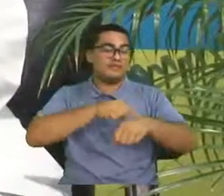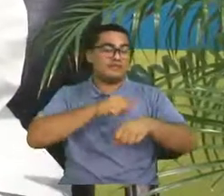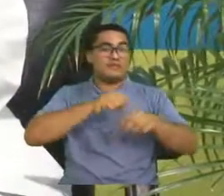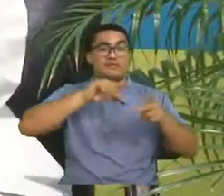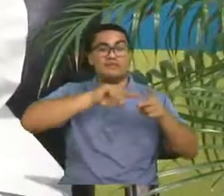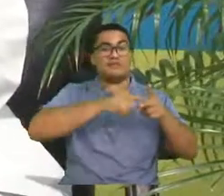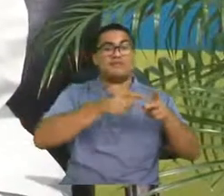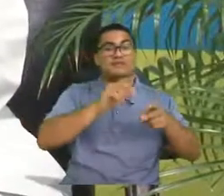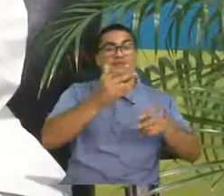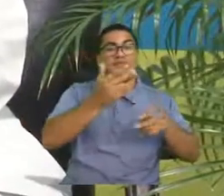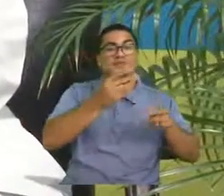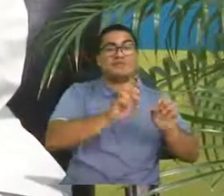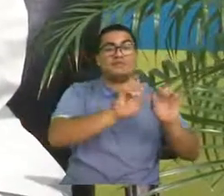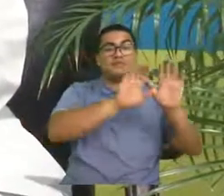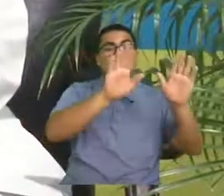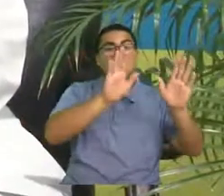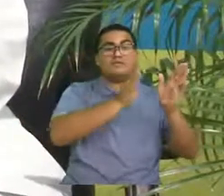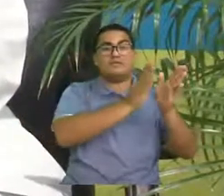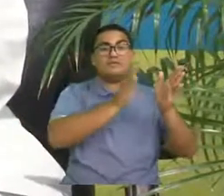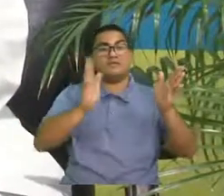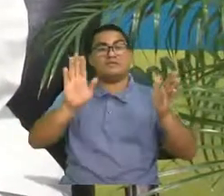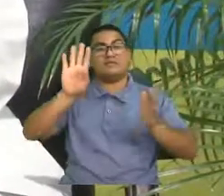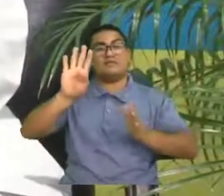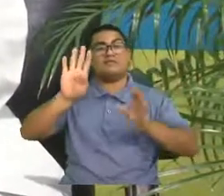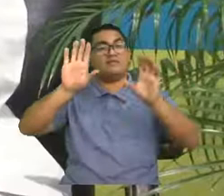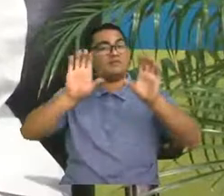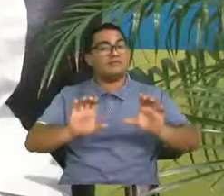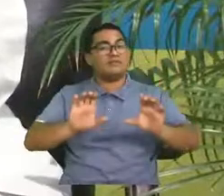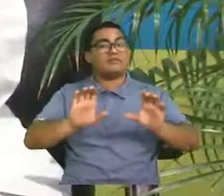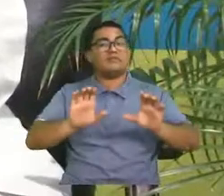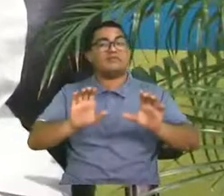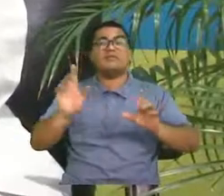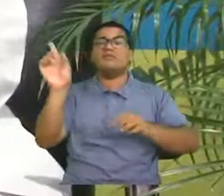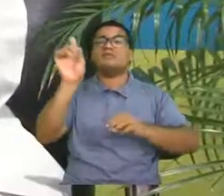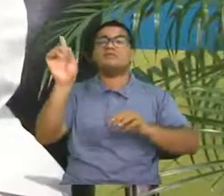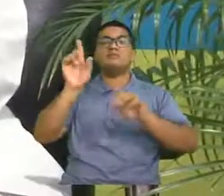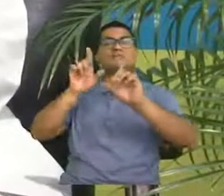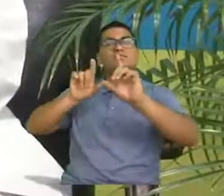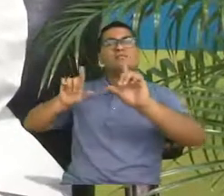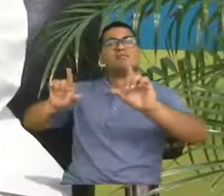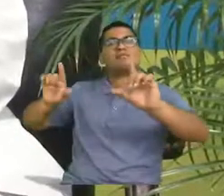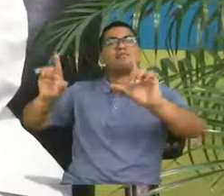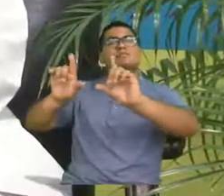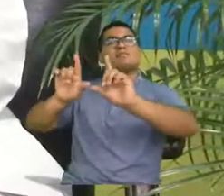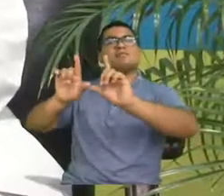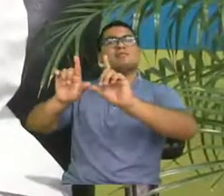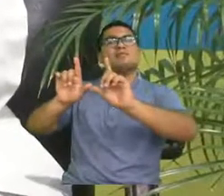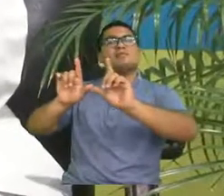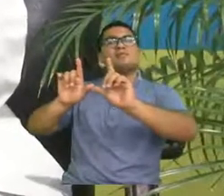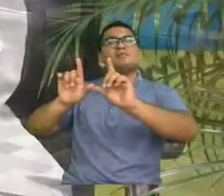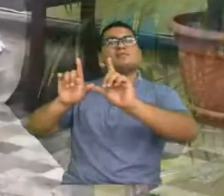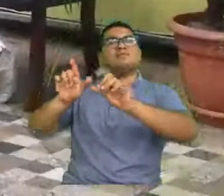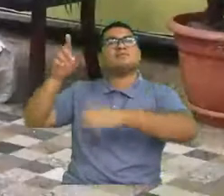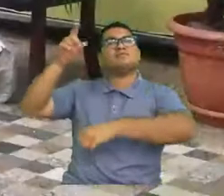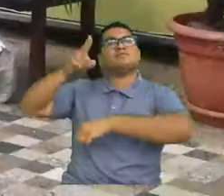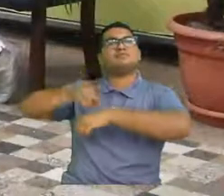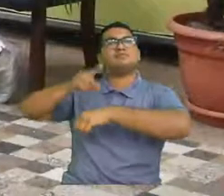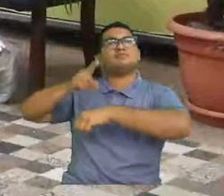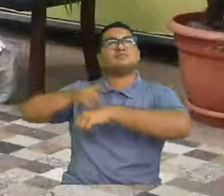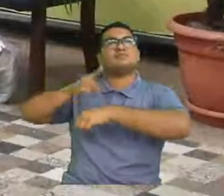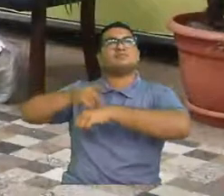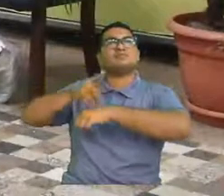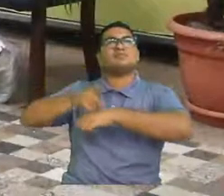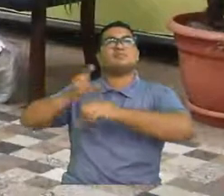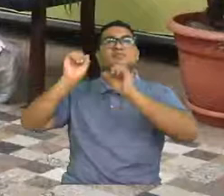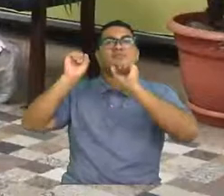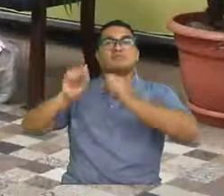mañana y cerramos hasta las 4 de la tarde. ¿Esos centros dónde van a estar para que la población de Altagracia o circundante a